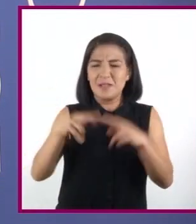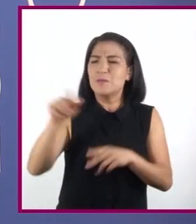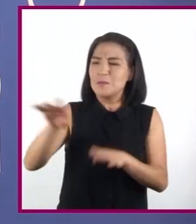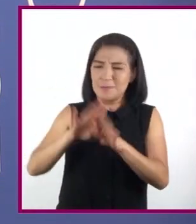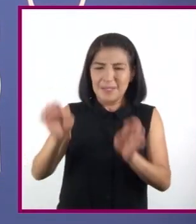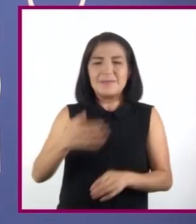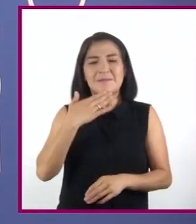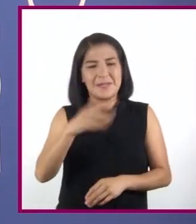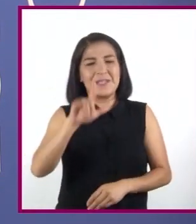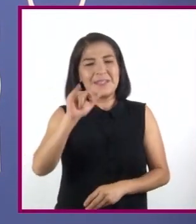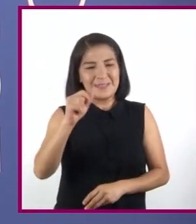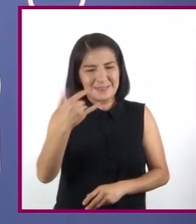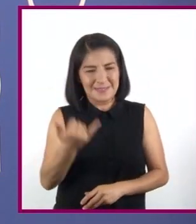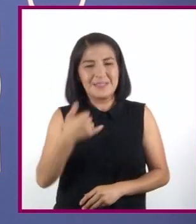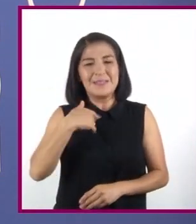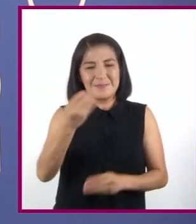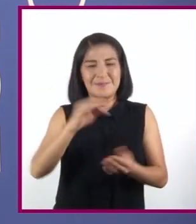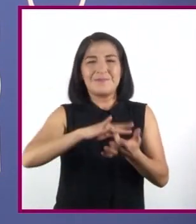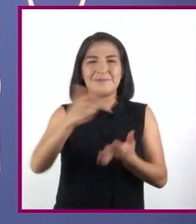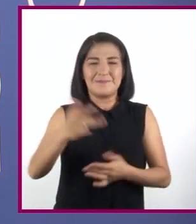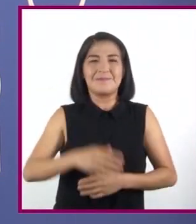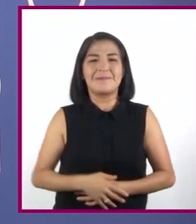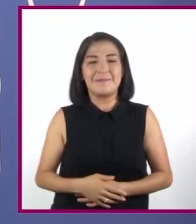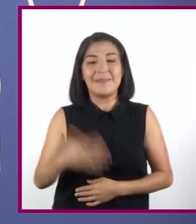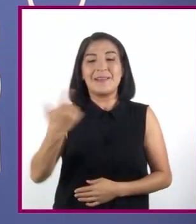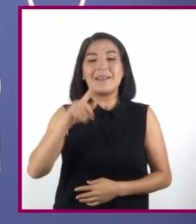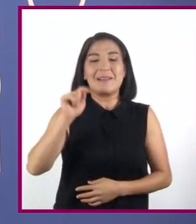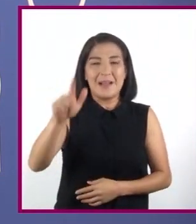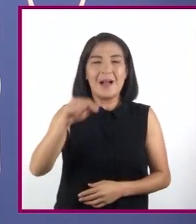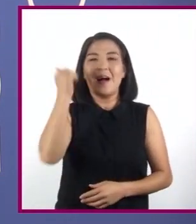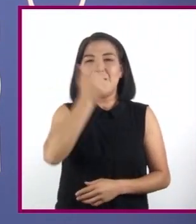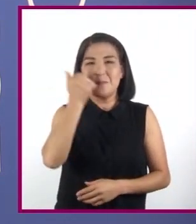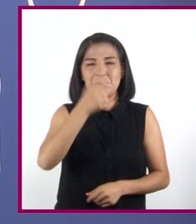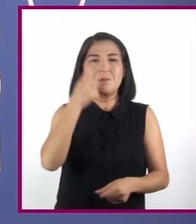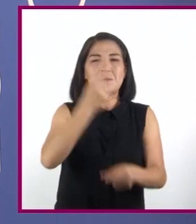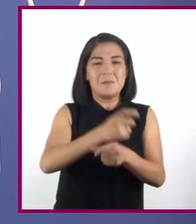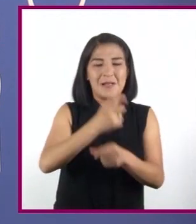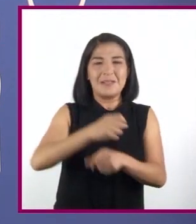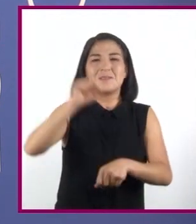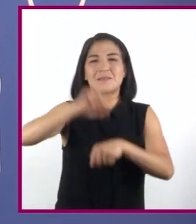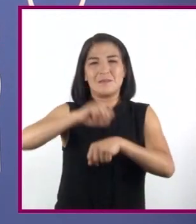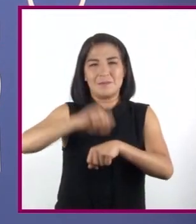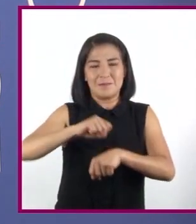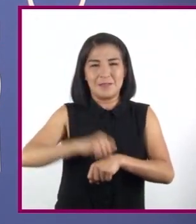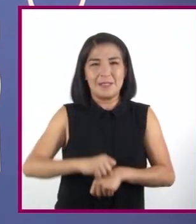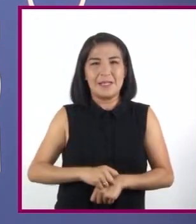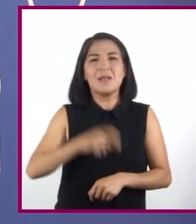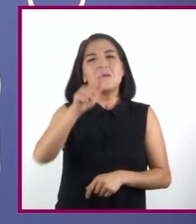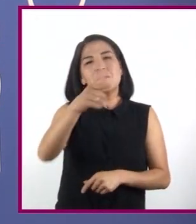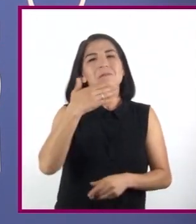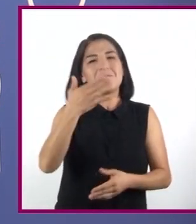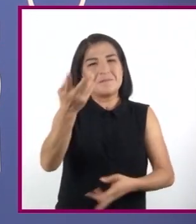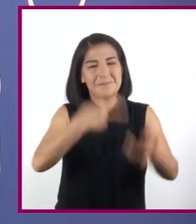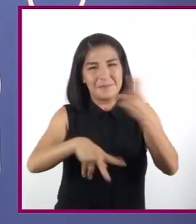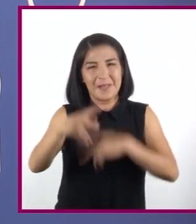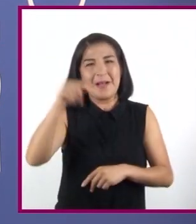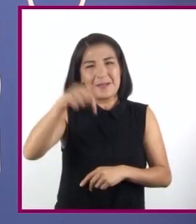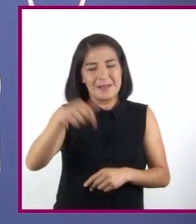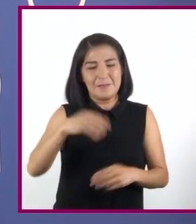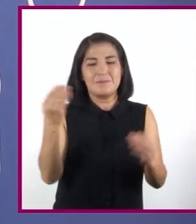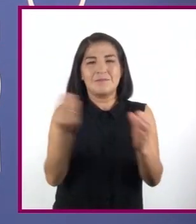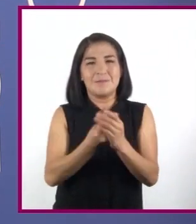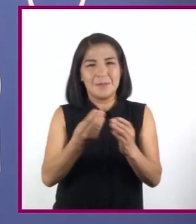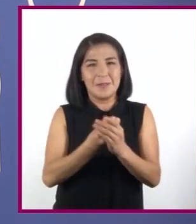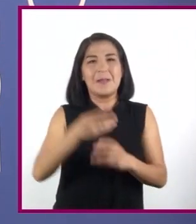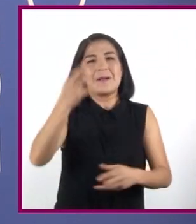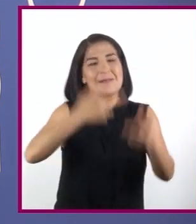tal, Leslie? Muchas gracias. ¿Qué tal, alumnas y alumnos de primer grado de secundaria? Sean bienvenidas y bienvenidos a la